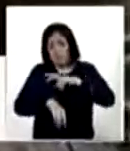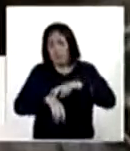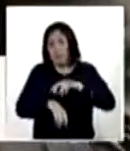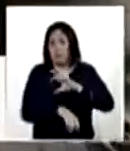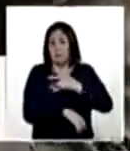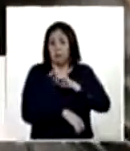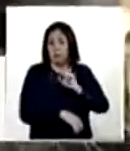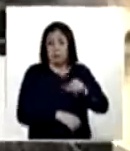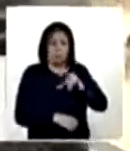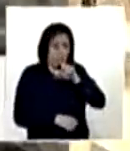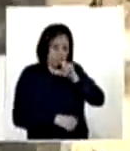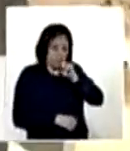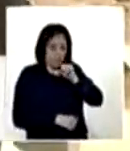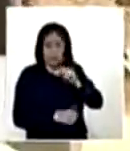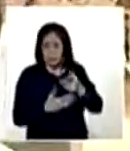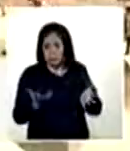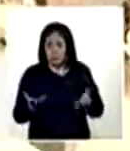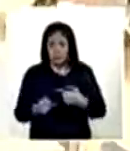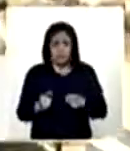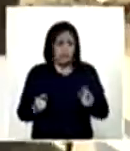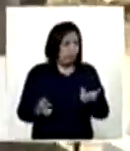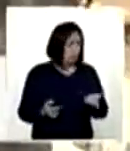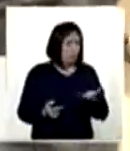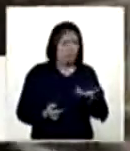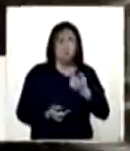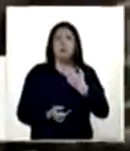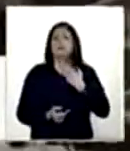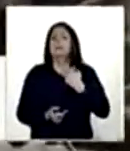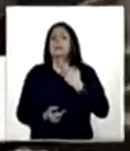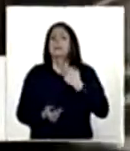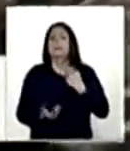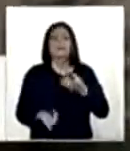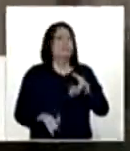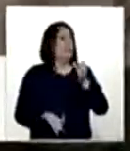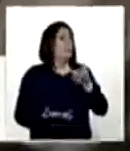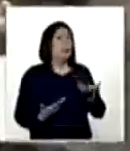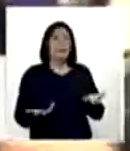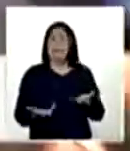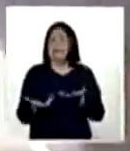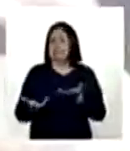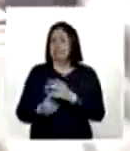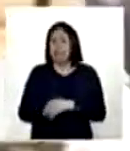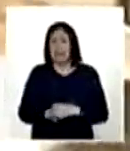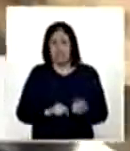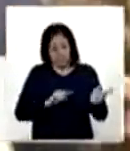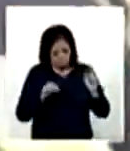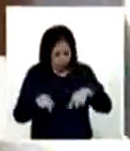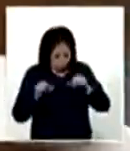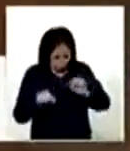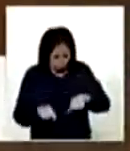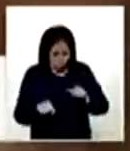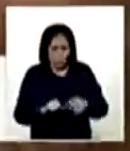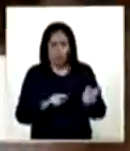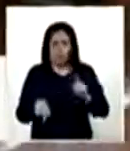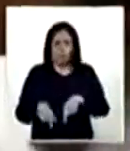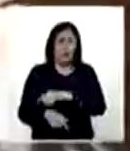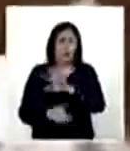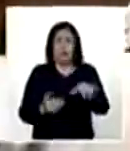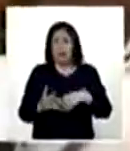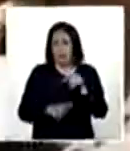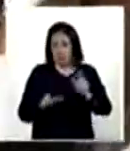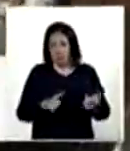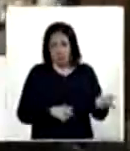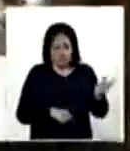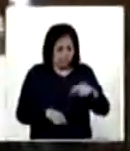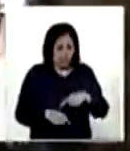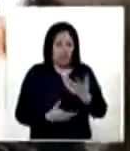pollito. Pero no me invita nada para la cena, caballero. ¿Qué pasó? A todos los que vienen se le invita esta comida. Para todos los que vienen, nosotros